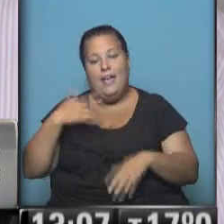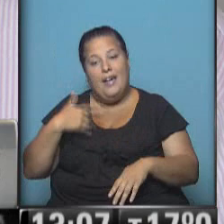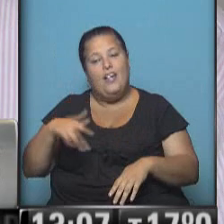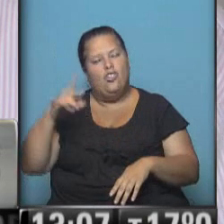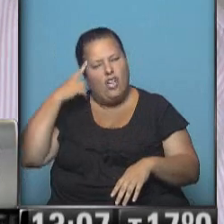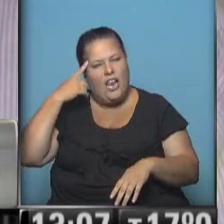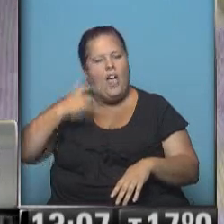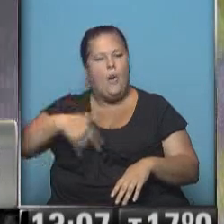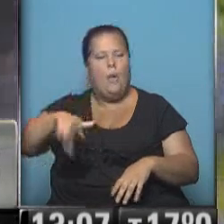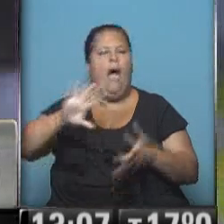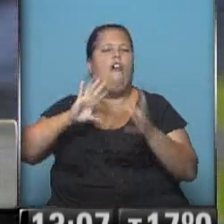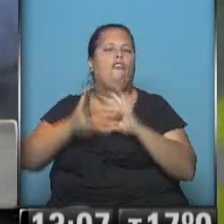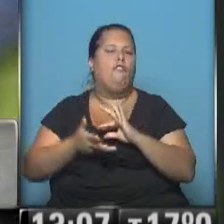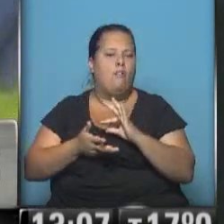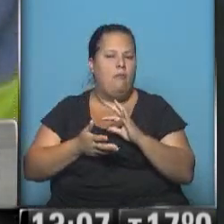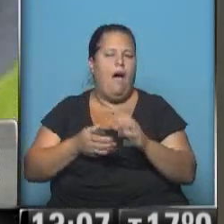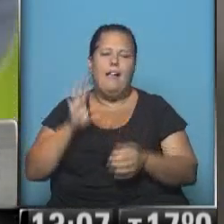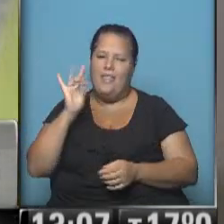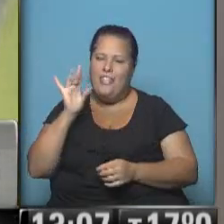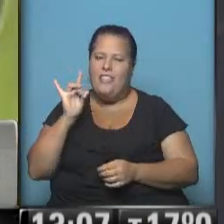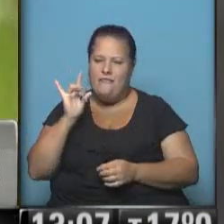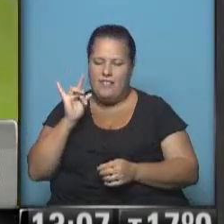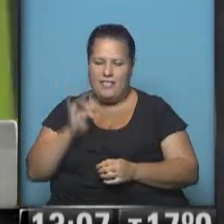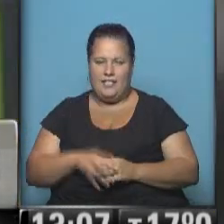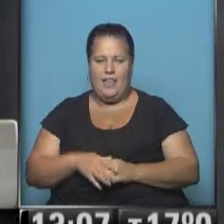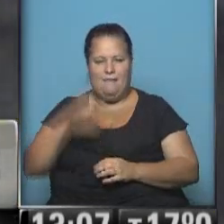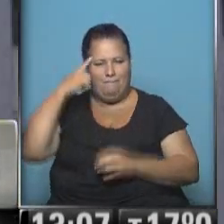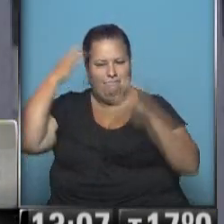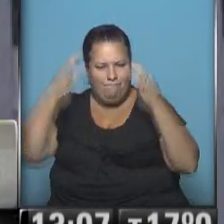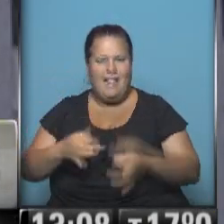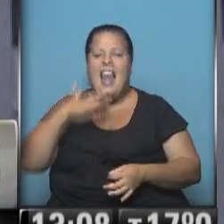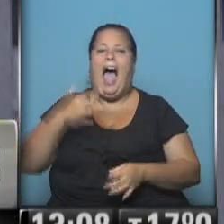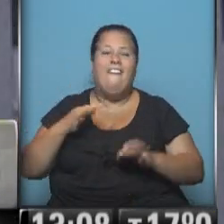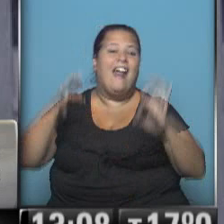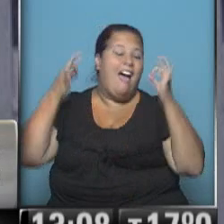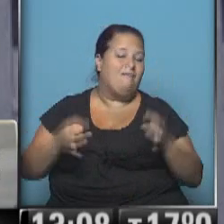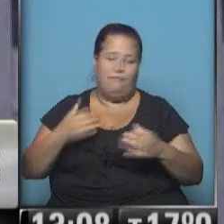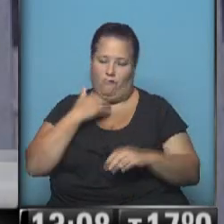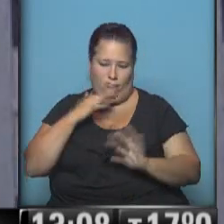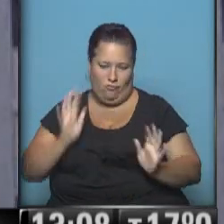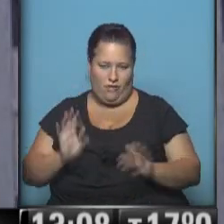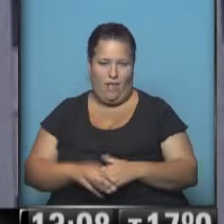yo creo que en alguna medida va a ser muy difícil arribar a una verdad absoluta.